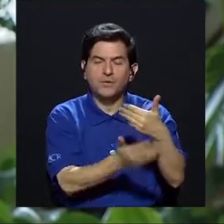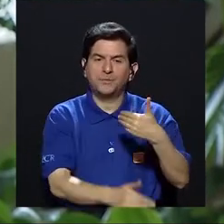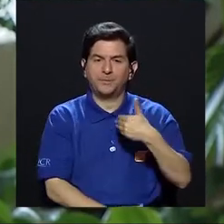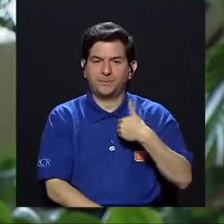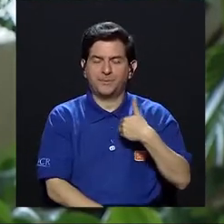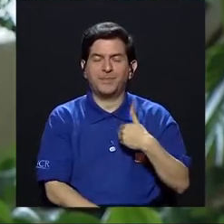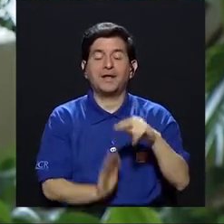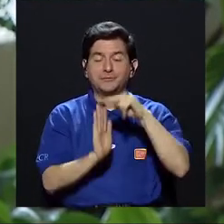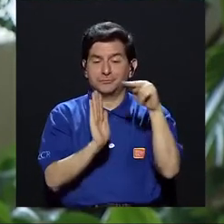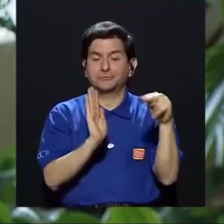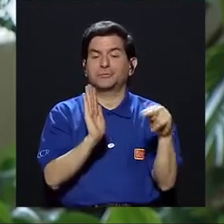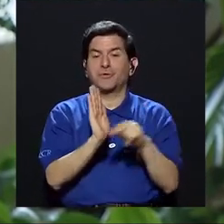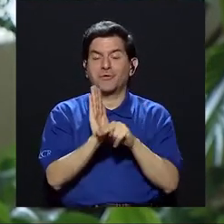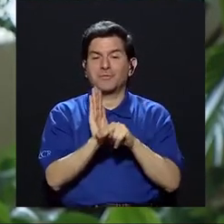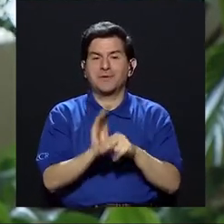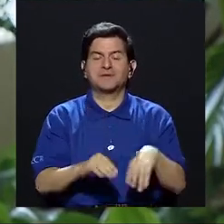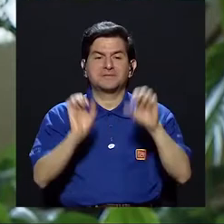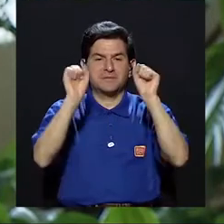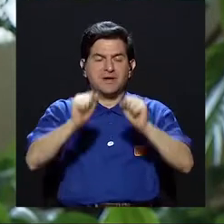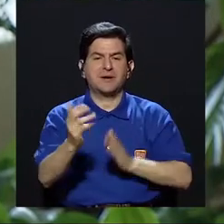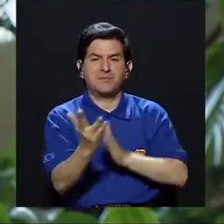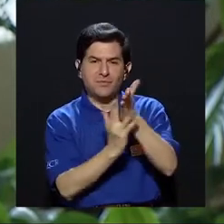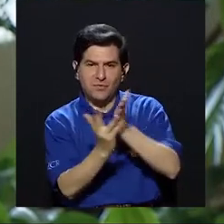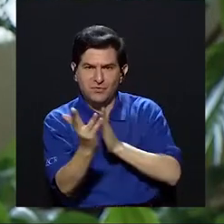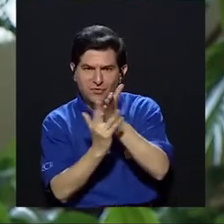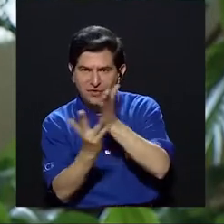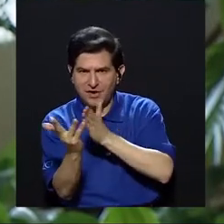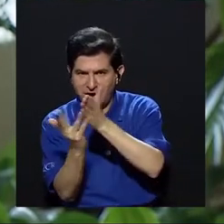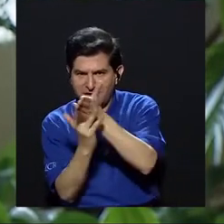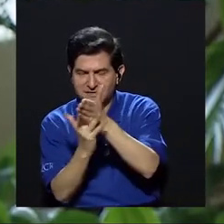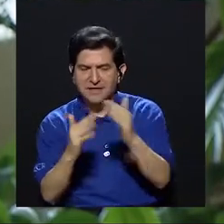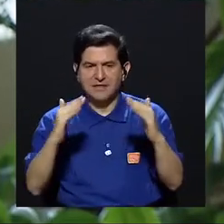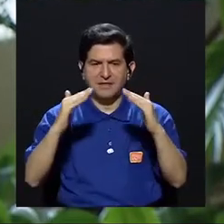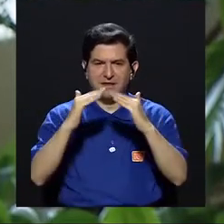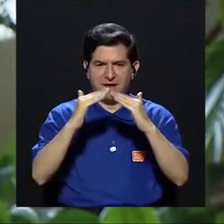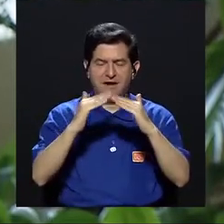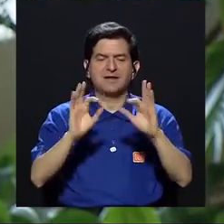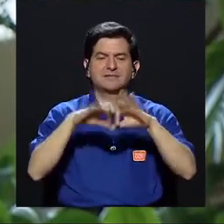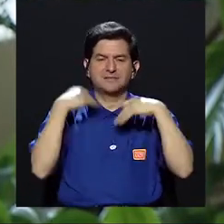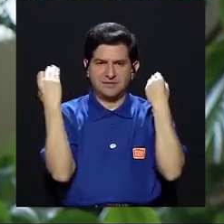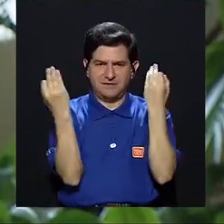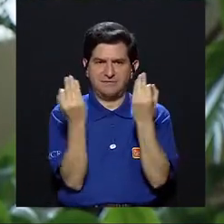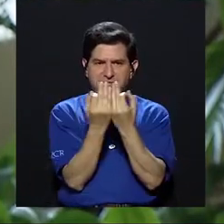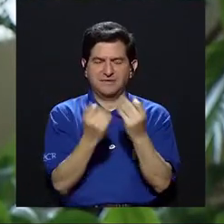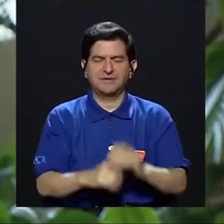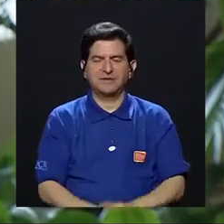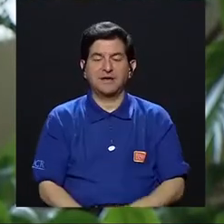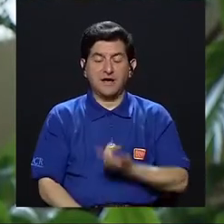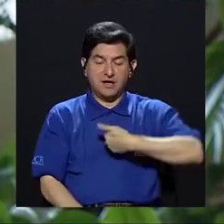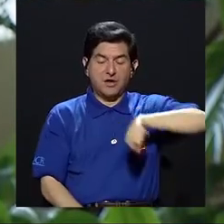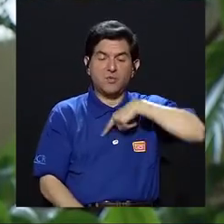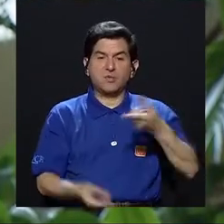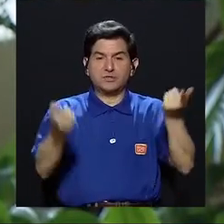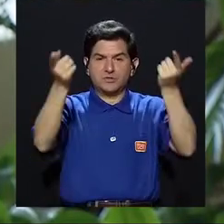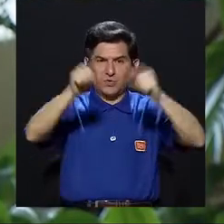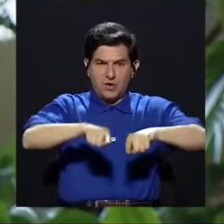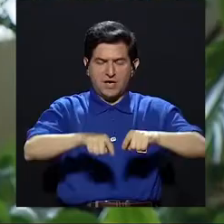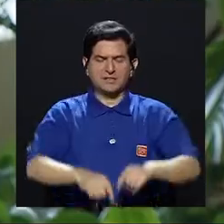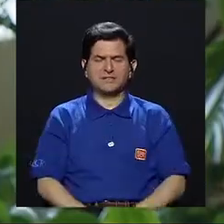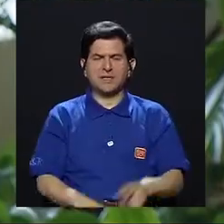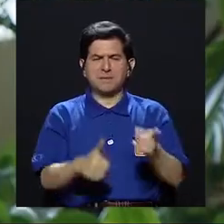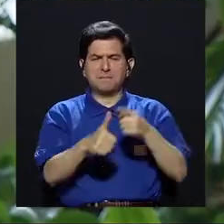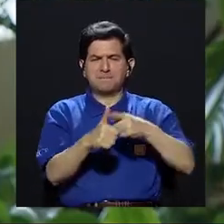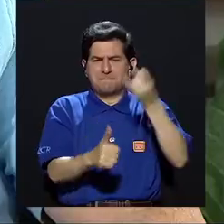sus parámetros para brindar el acceso a una vivienda a una familia. En el caso nuestro, una de